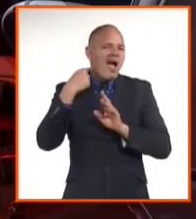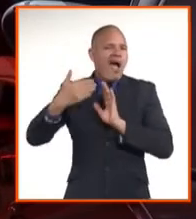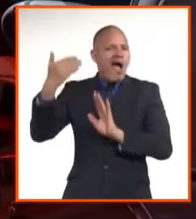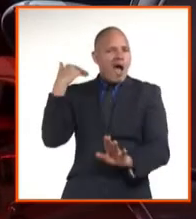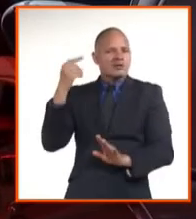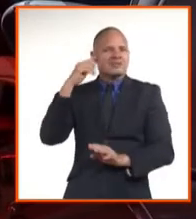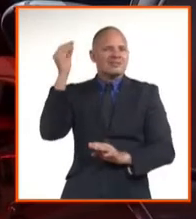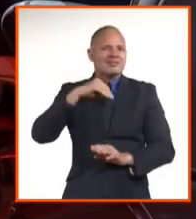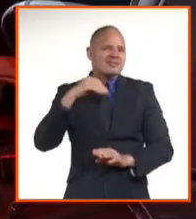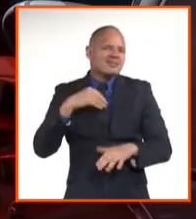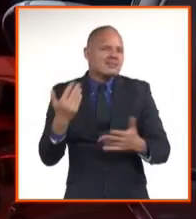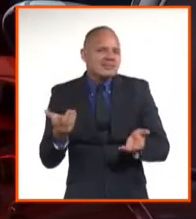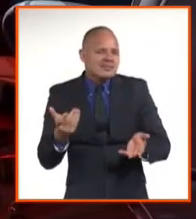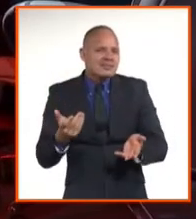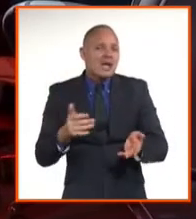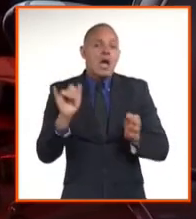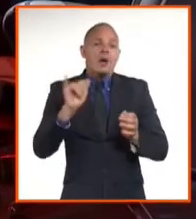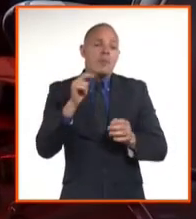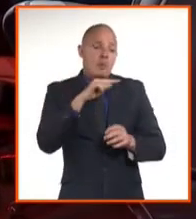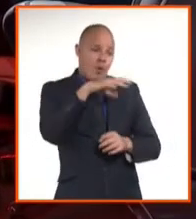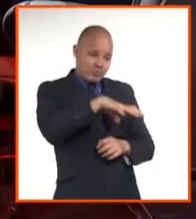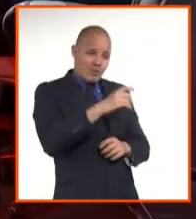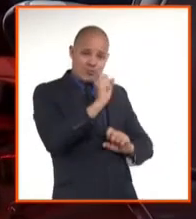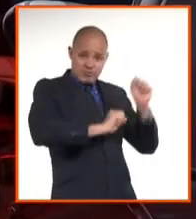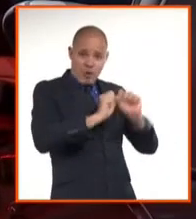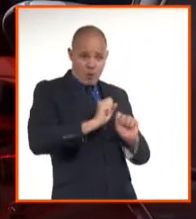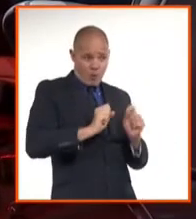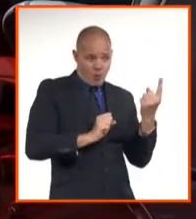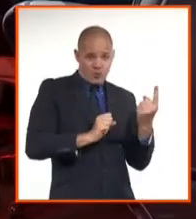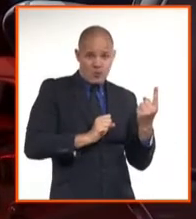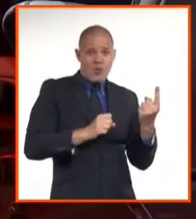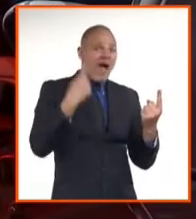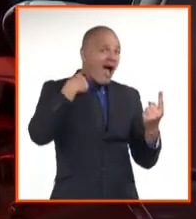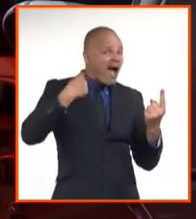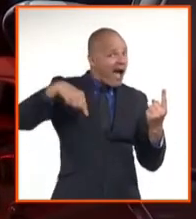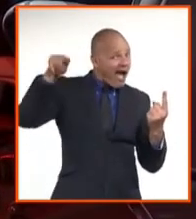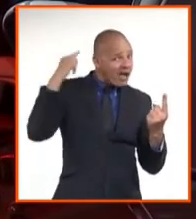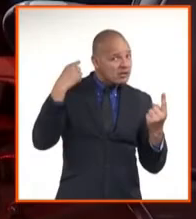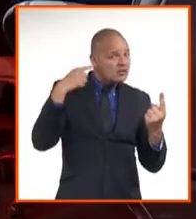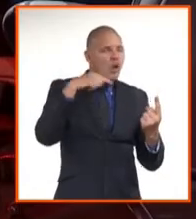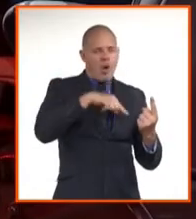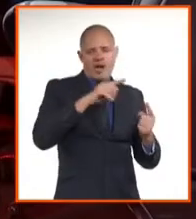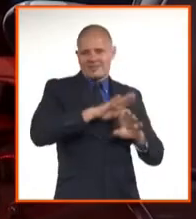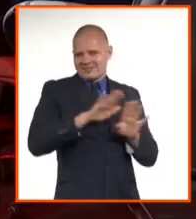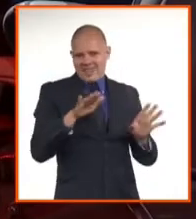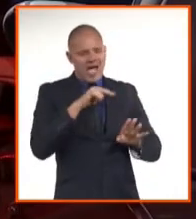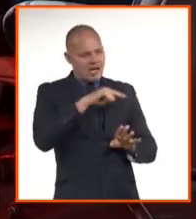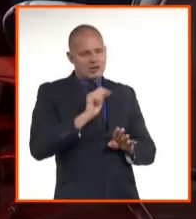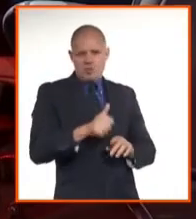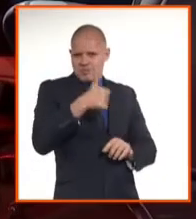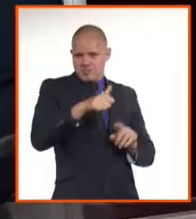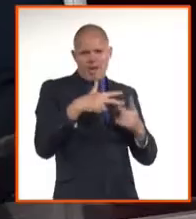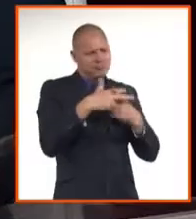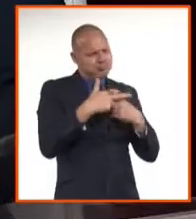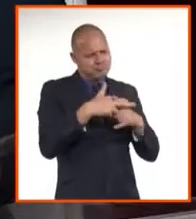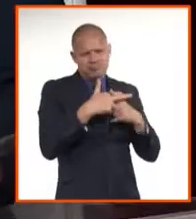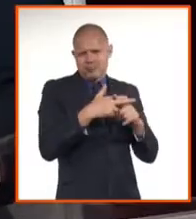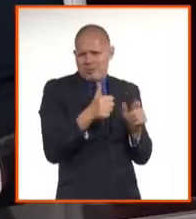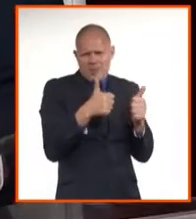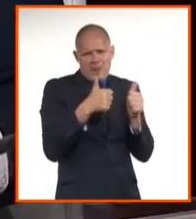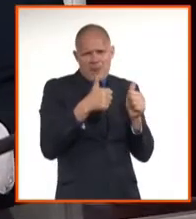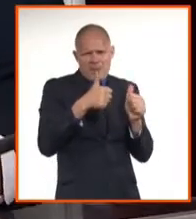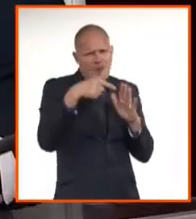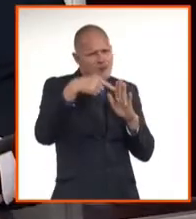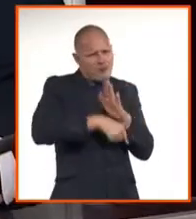mantenimiento capital, pero hay que recordar que toda la fuerza fue dirigida fundamentalmente a reponer la turbina, que también se